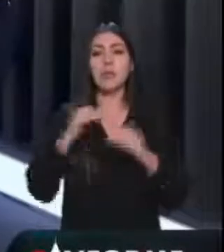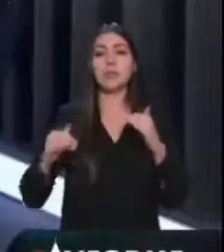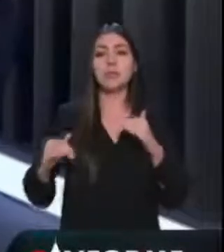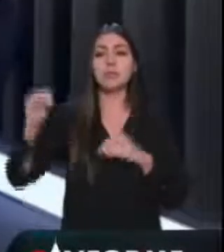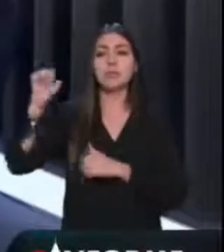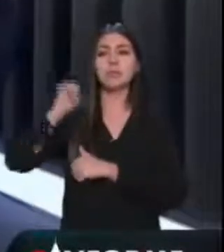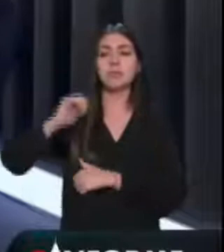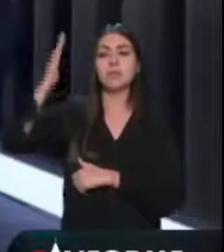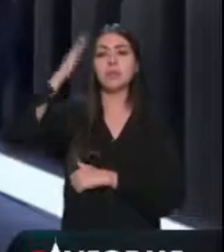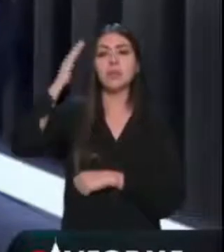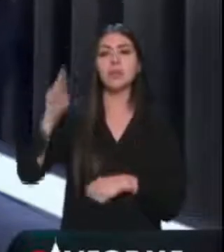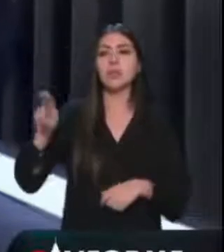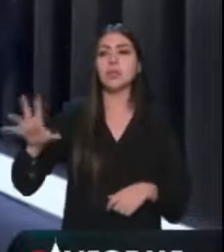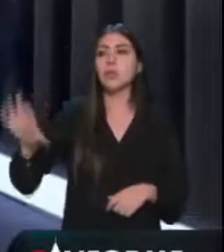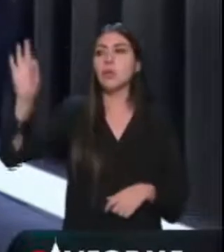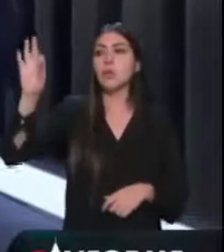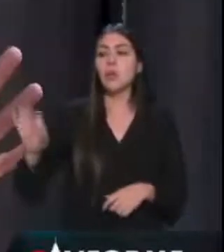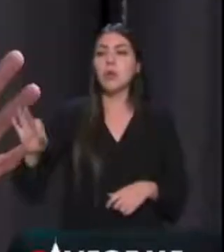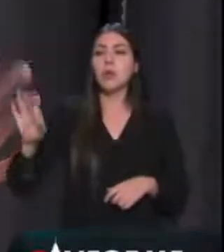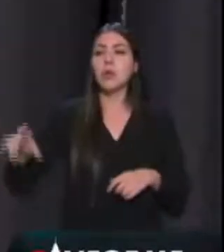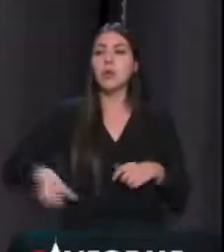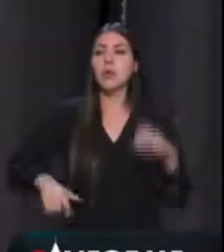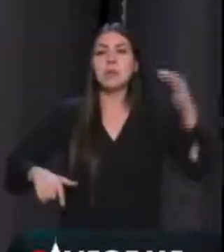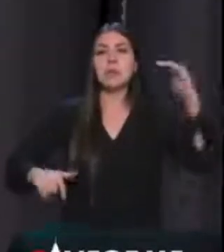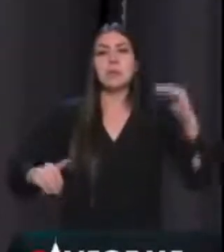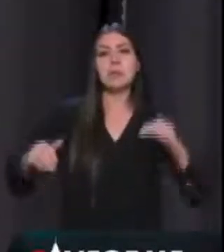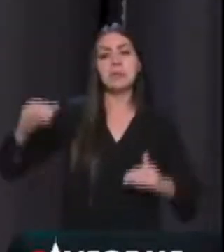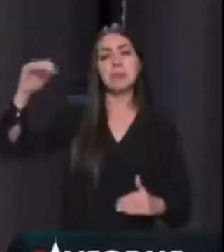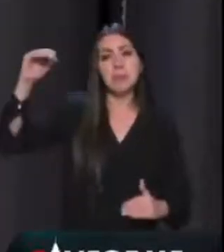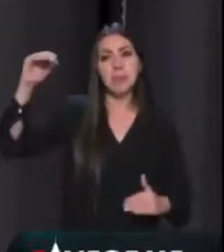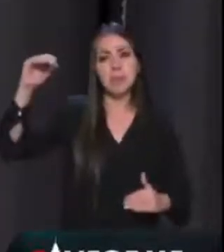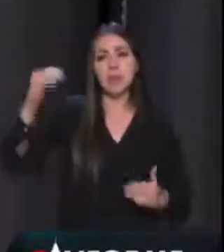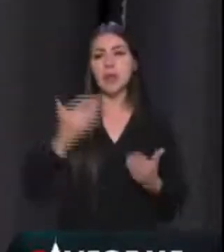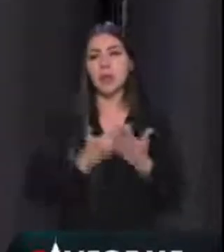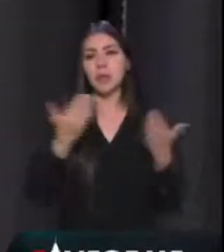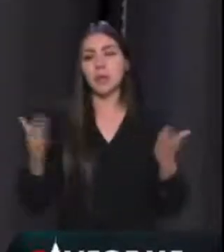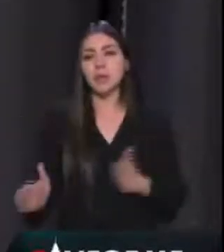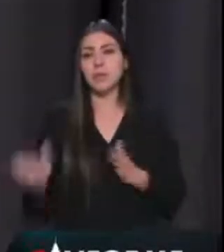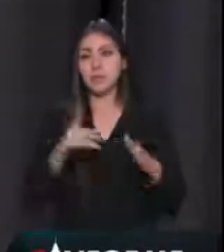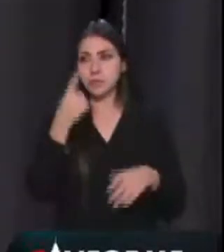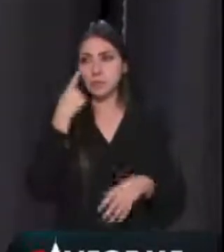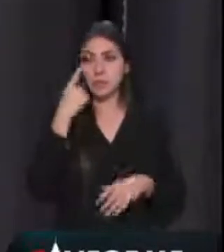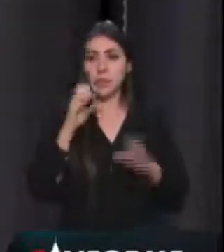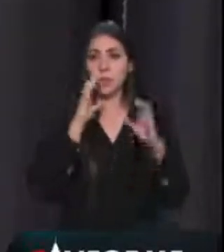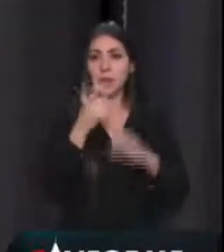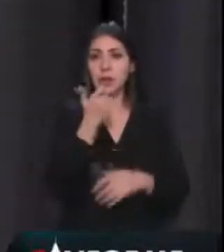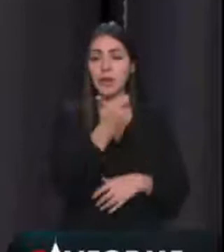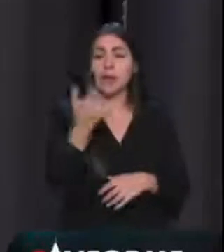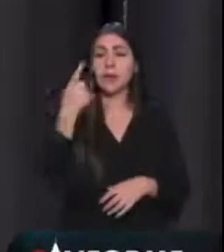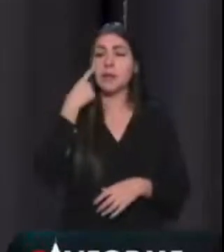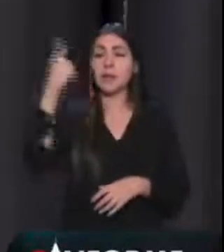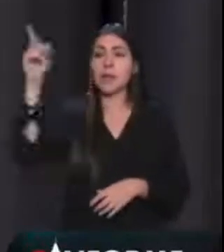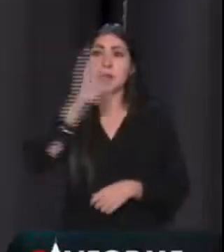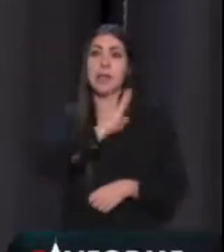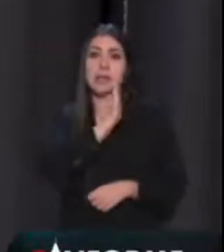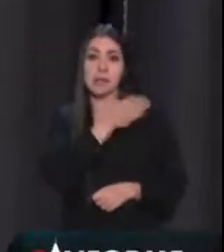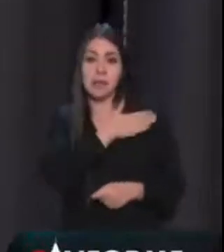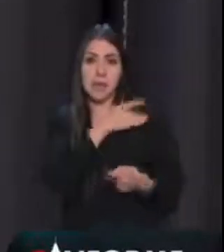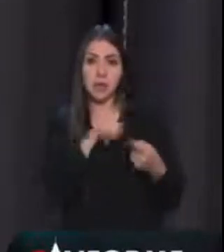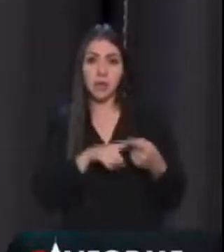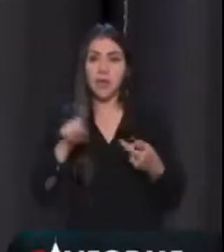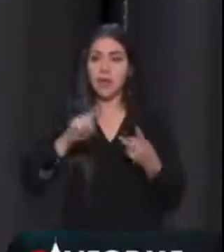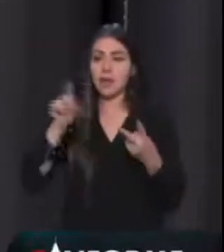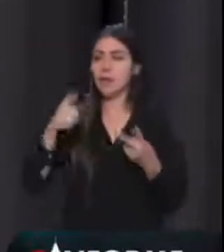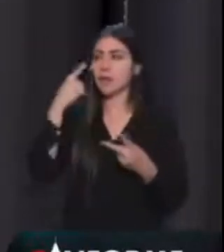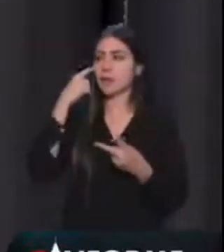Y ahora sí, agarrémonos con las tarifas, porque el espejo español o el espejo tejano son clarísimos.